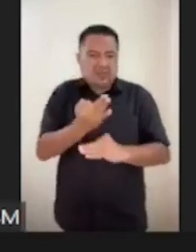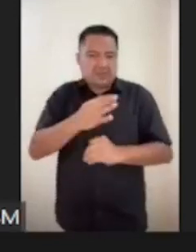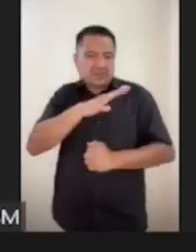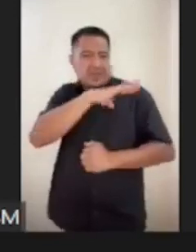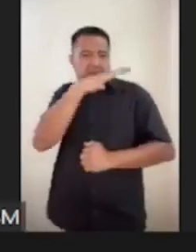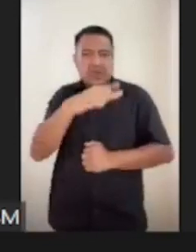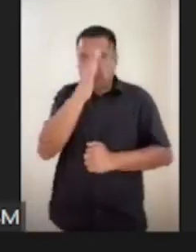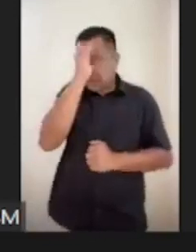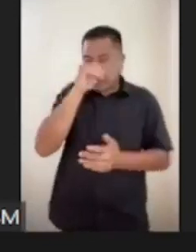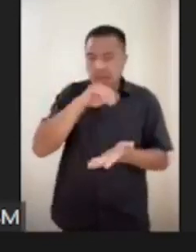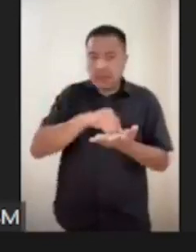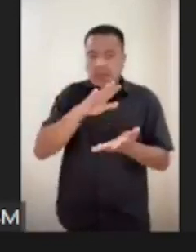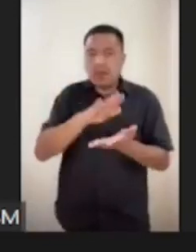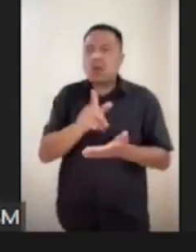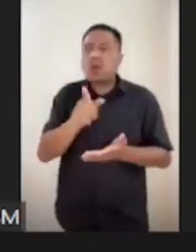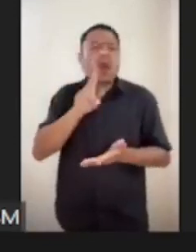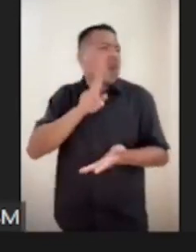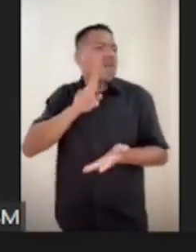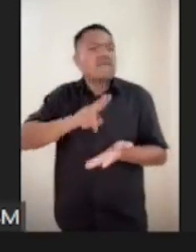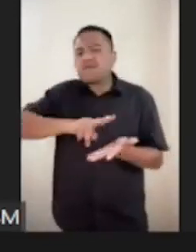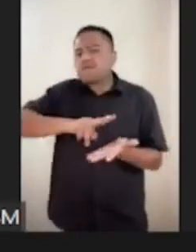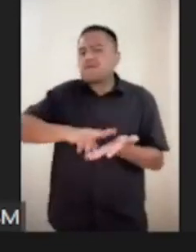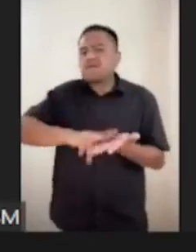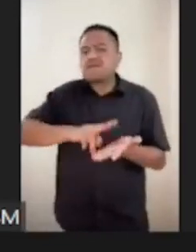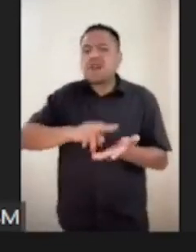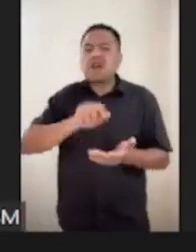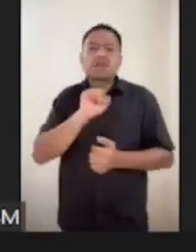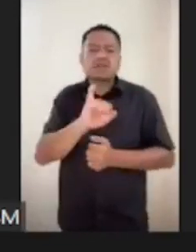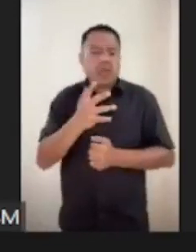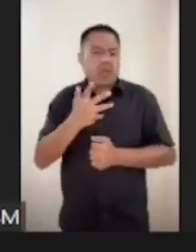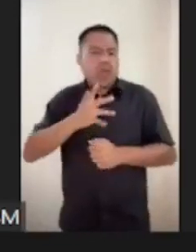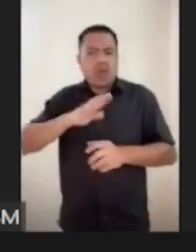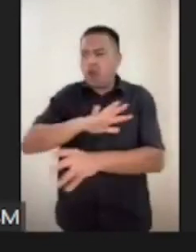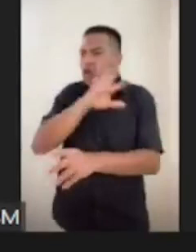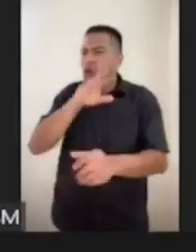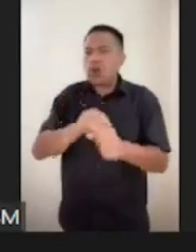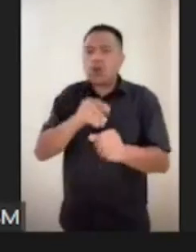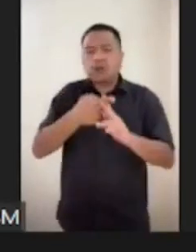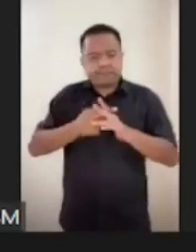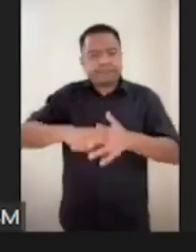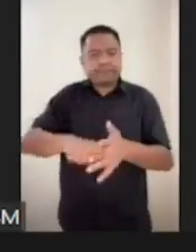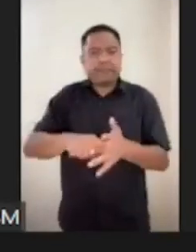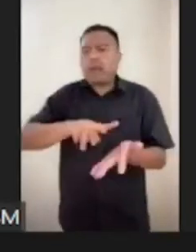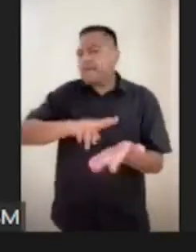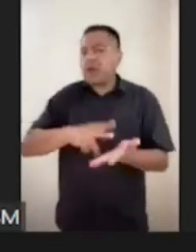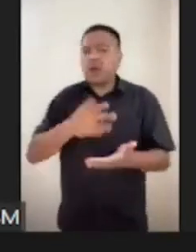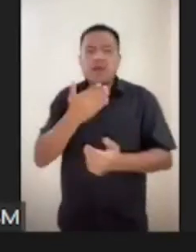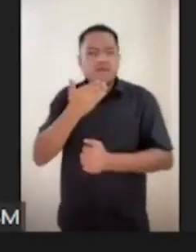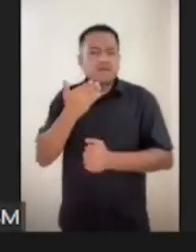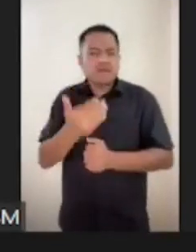acuerdos proceda a verificar el quórum legal para sesionar válidamente.